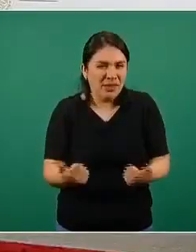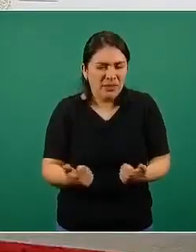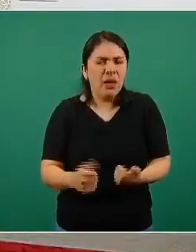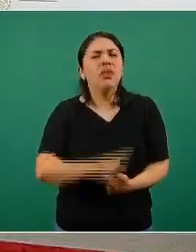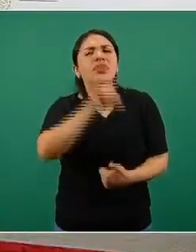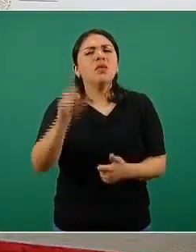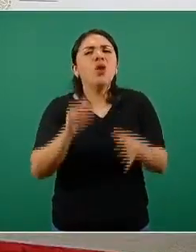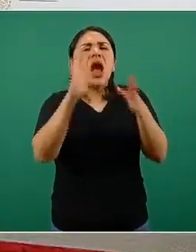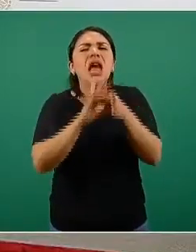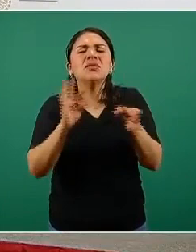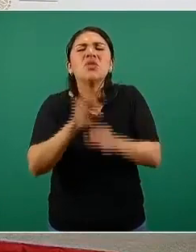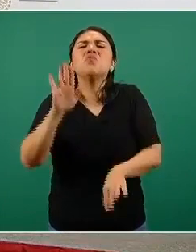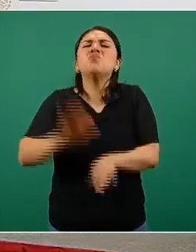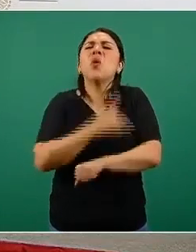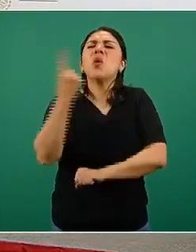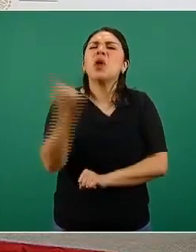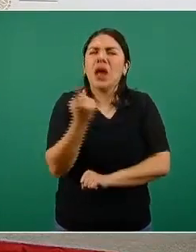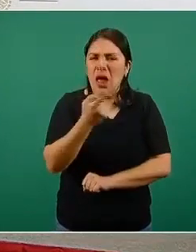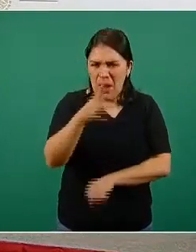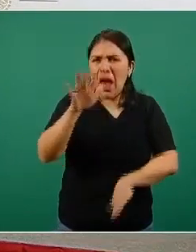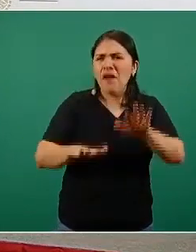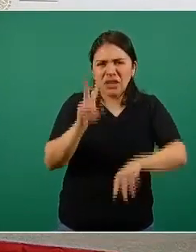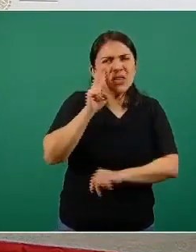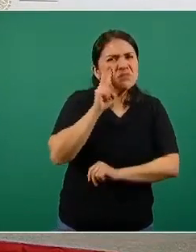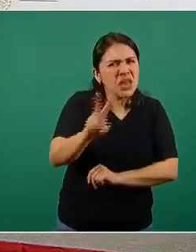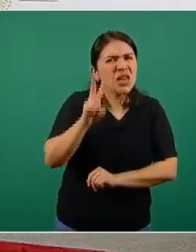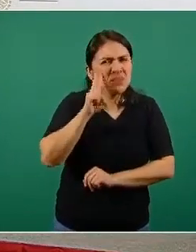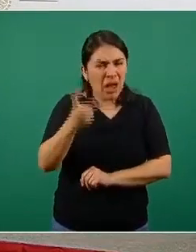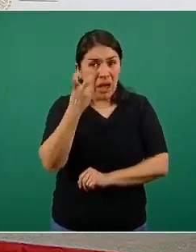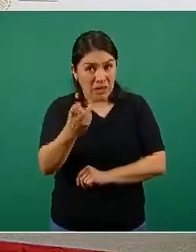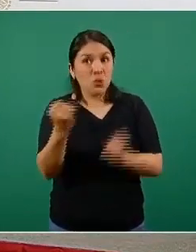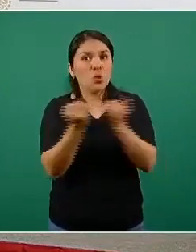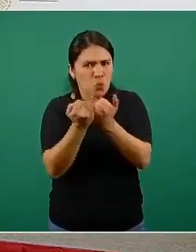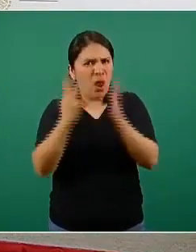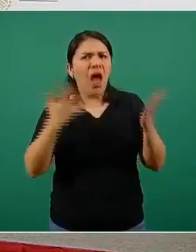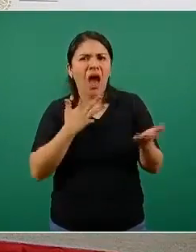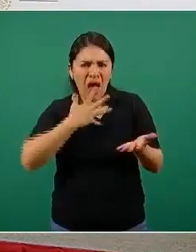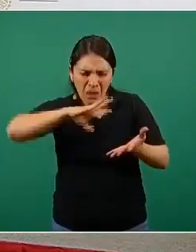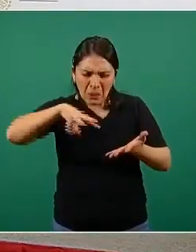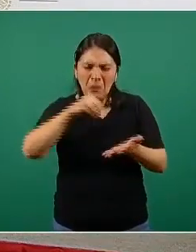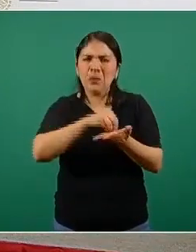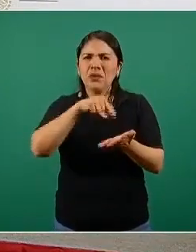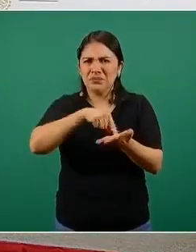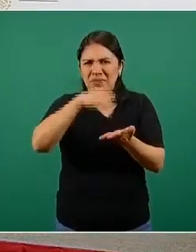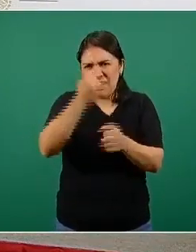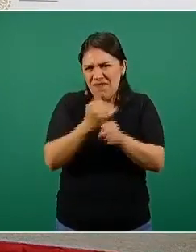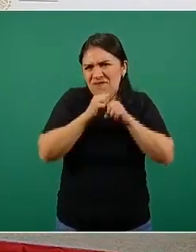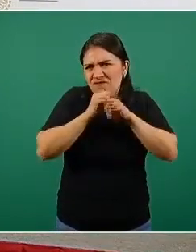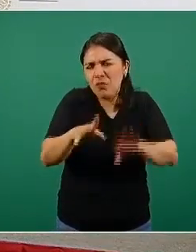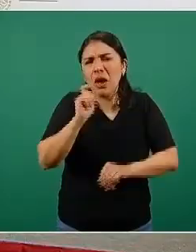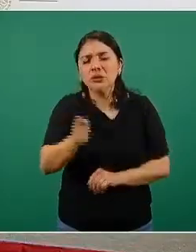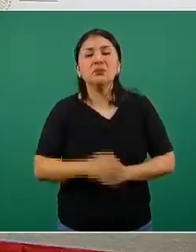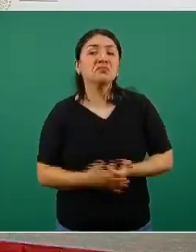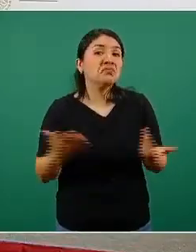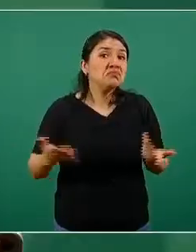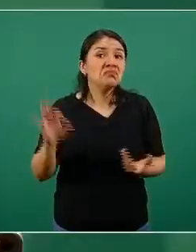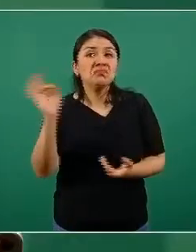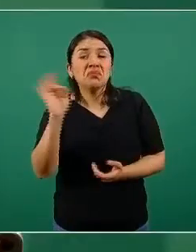decir, ¿qué quiere decir? Porque también lo que se ha visto, y esto también ha sido bastante bien documentado, es la posibilidad de